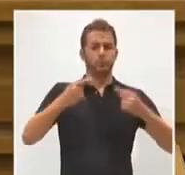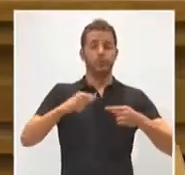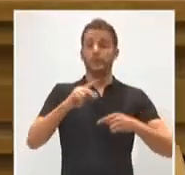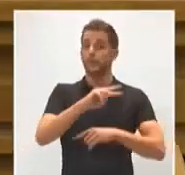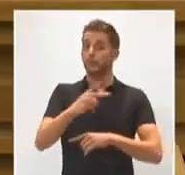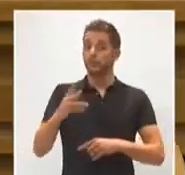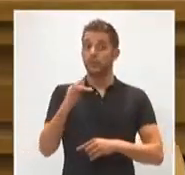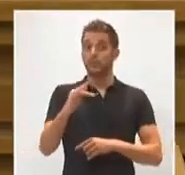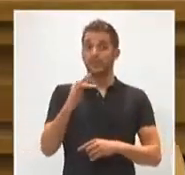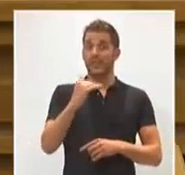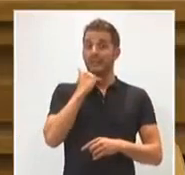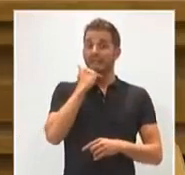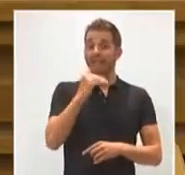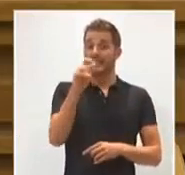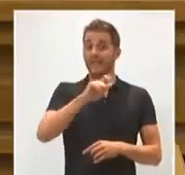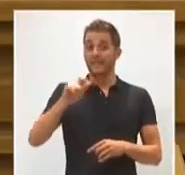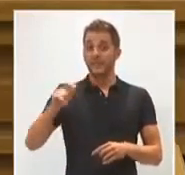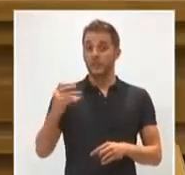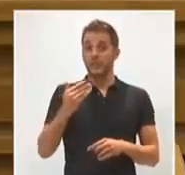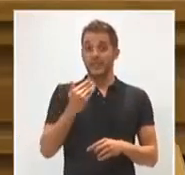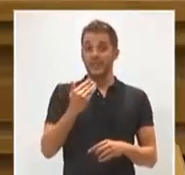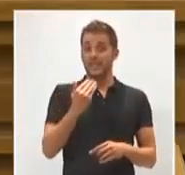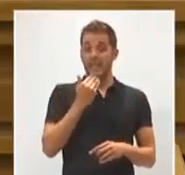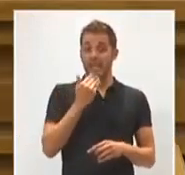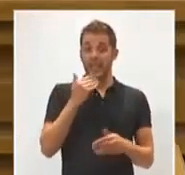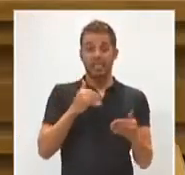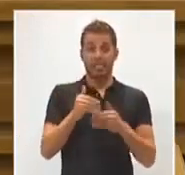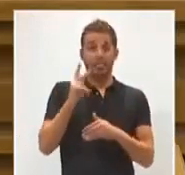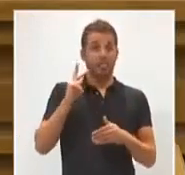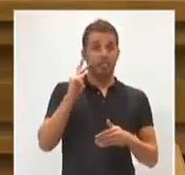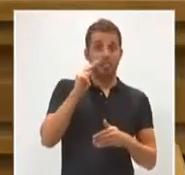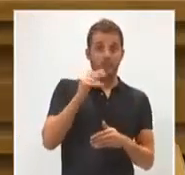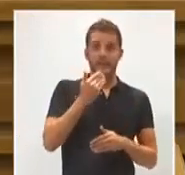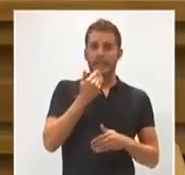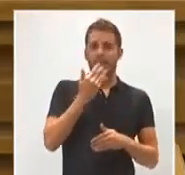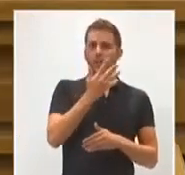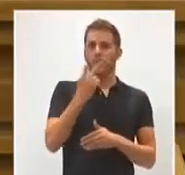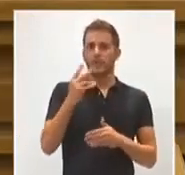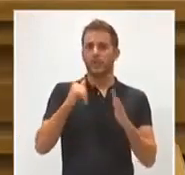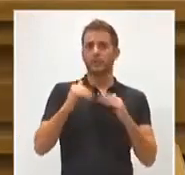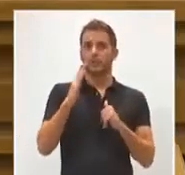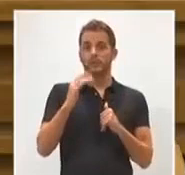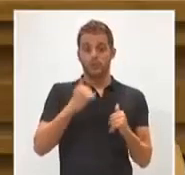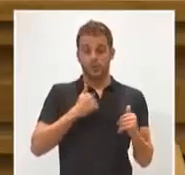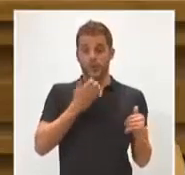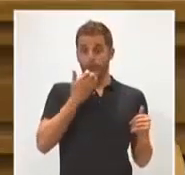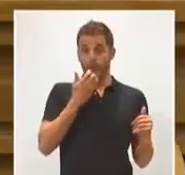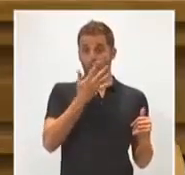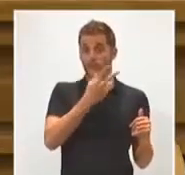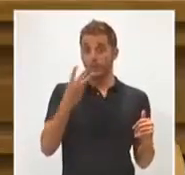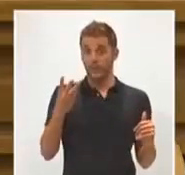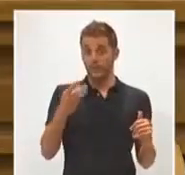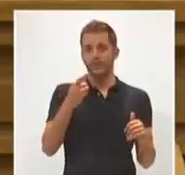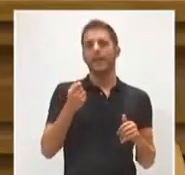de personas casi casi en el borde de la desesperación en muchos casos con tan solo más de 52 años yo ya tengo 53 mil